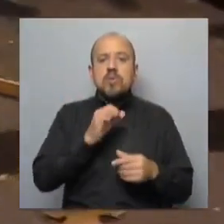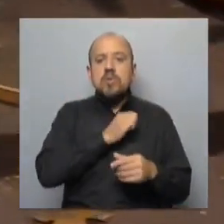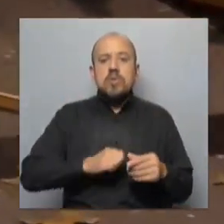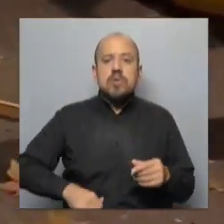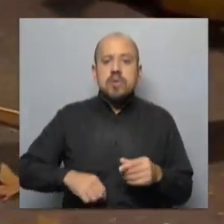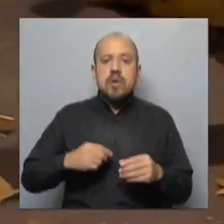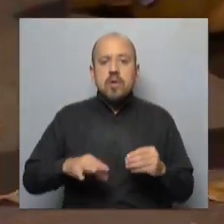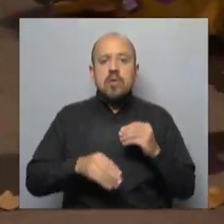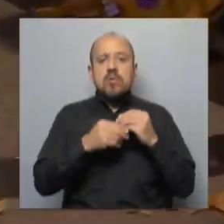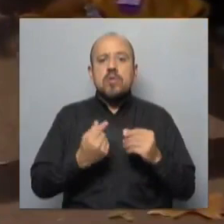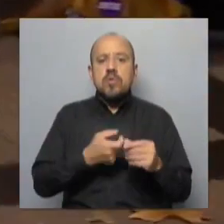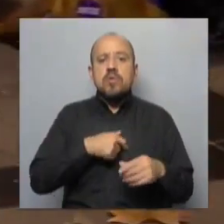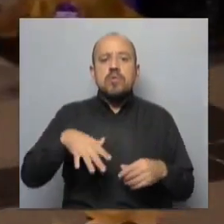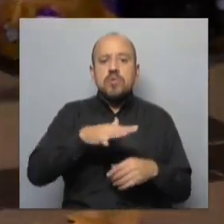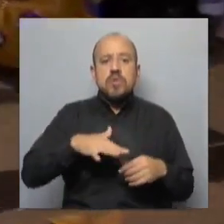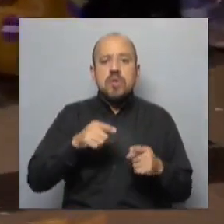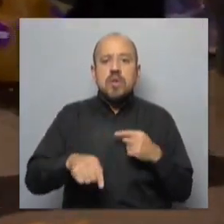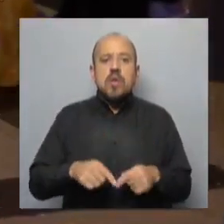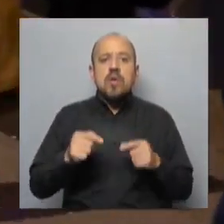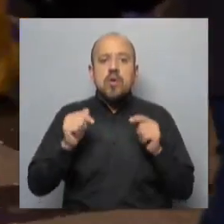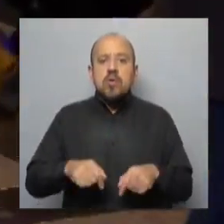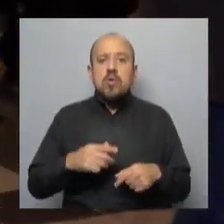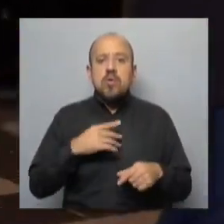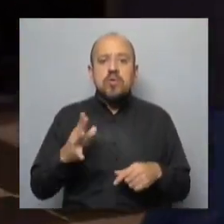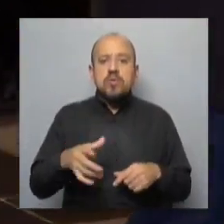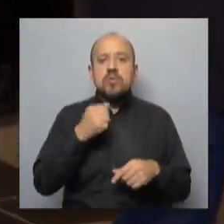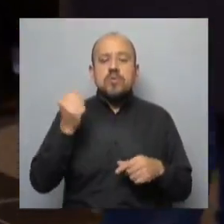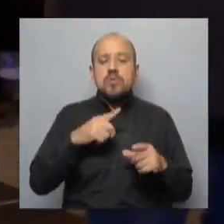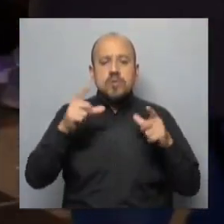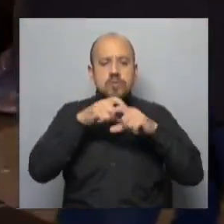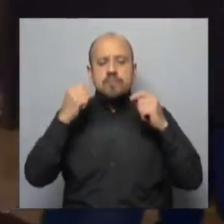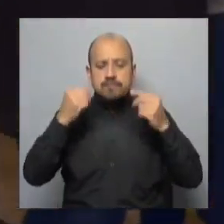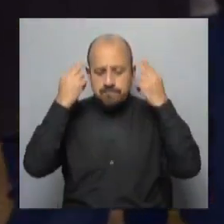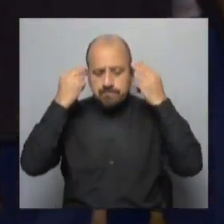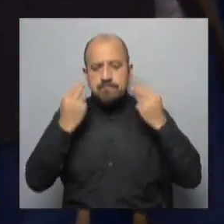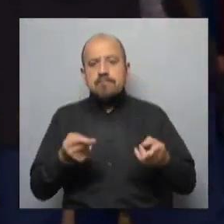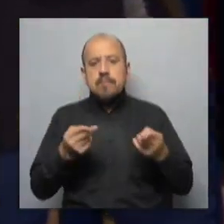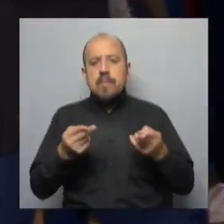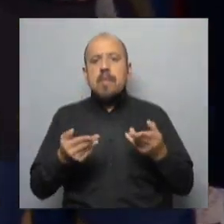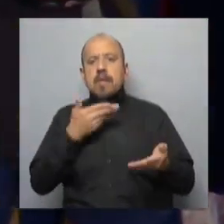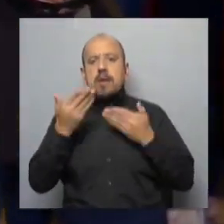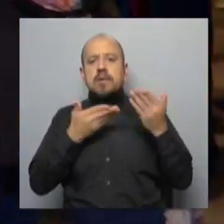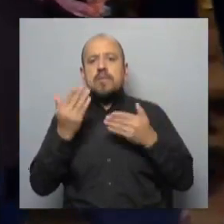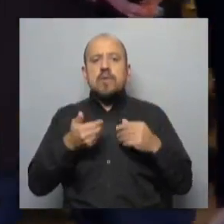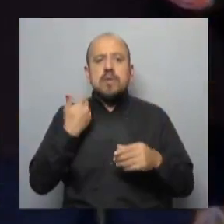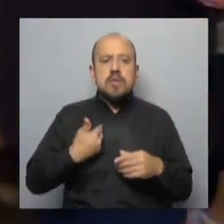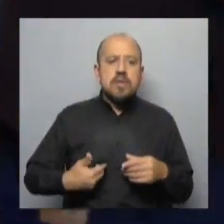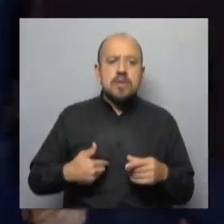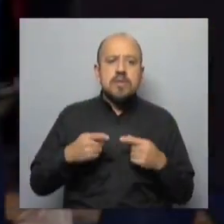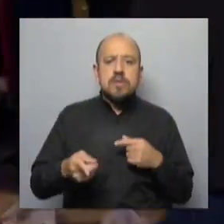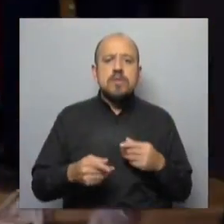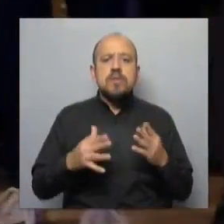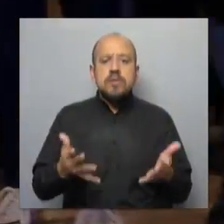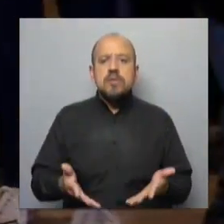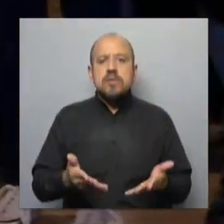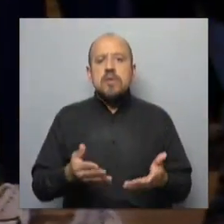cómplice y una sociedad indiferente hoy nos arrancamos la mordaza y cantamos ponemos la tristeza en la palma de nuestras manos